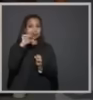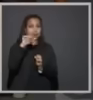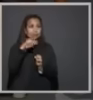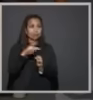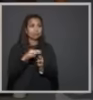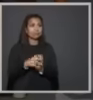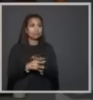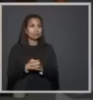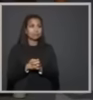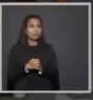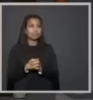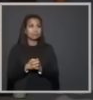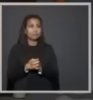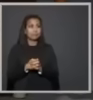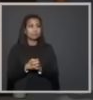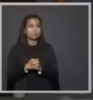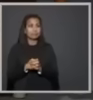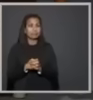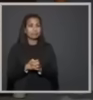Telecán.